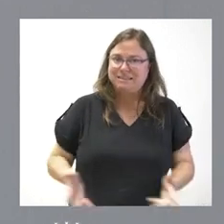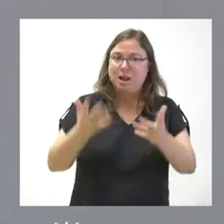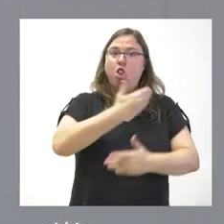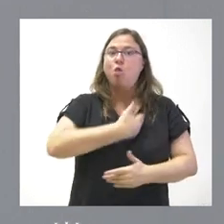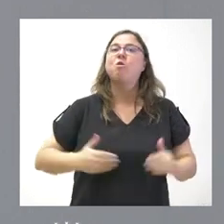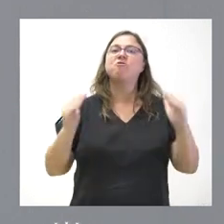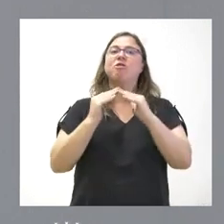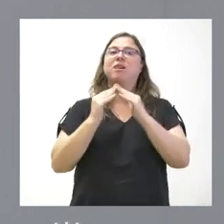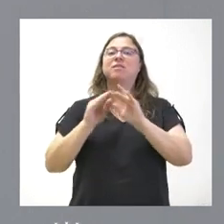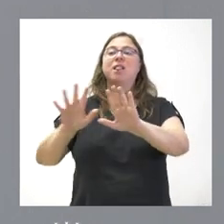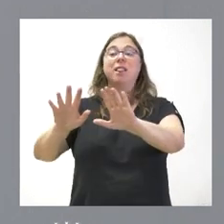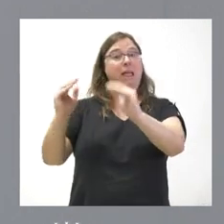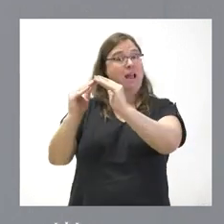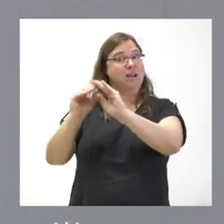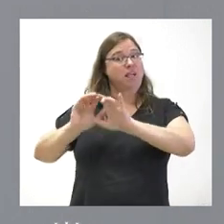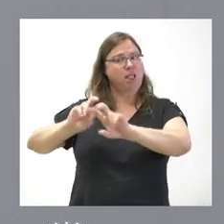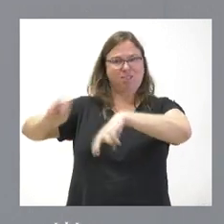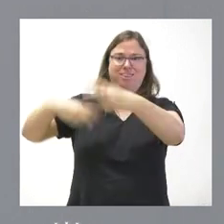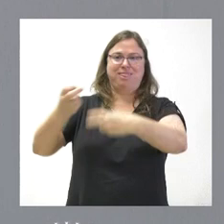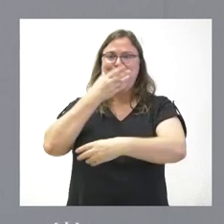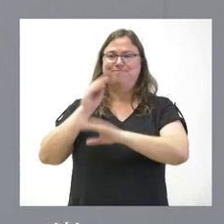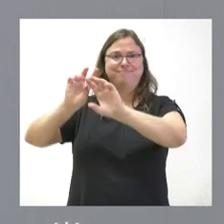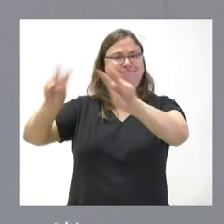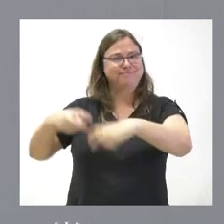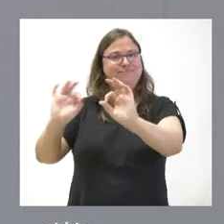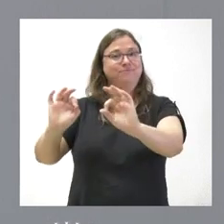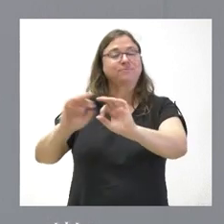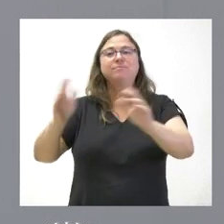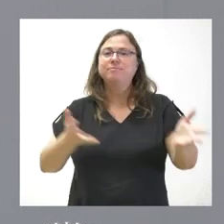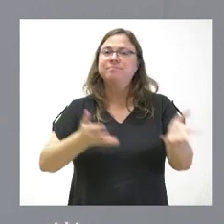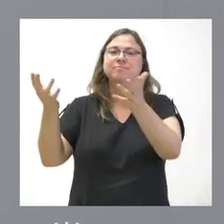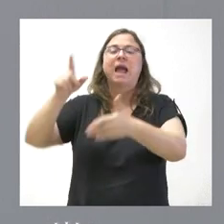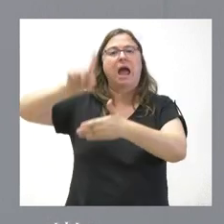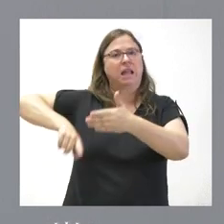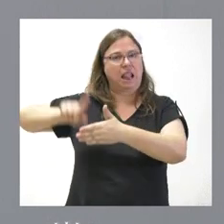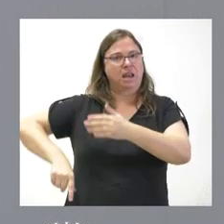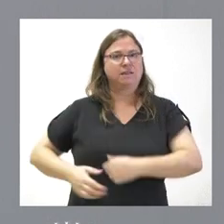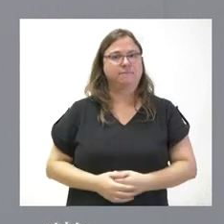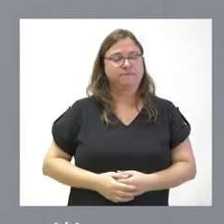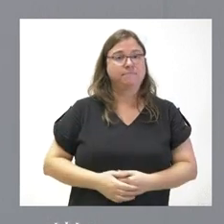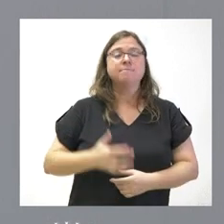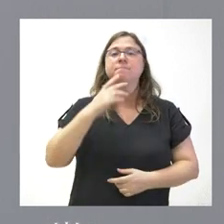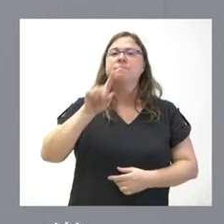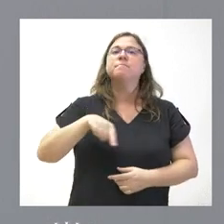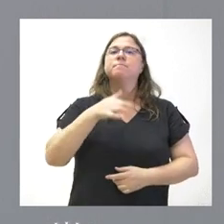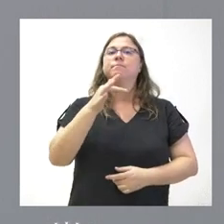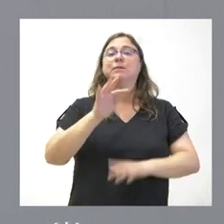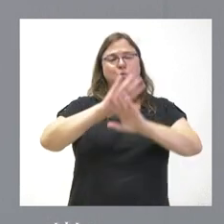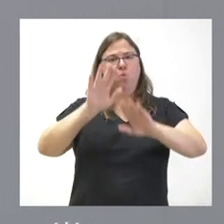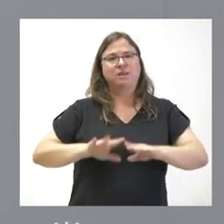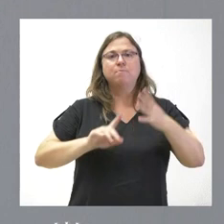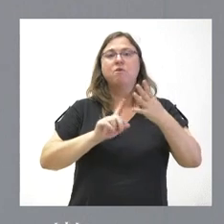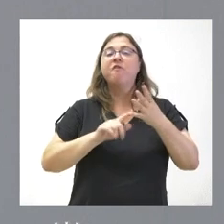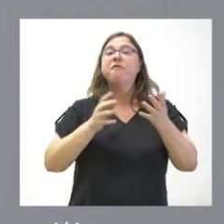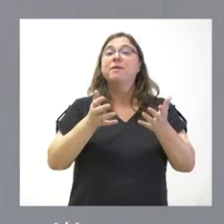de vivienda para que rehabiliten estas viviendas en el mundo rural y para que las pongan en alquiler se amplían en último lugar los